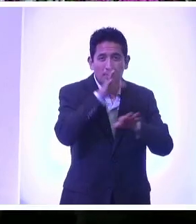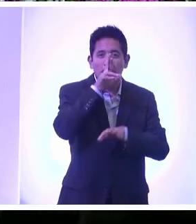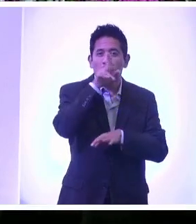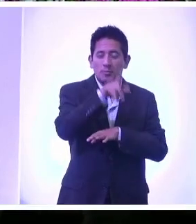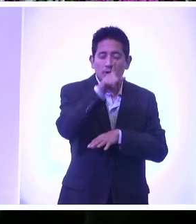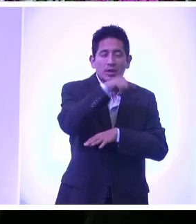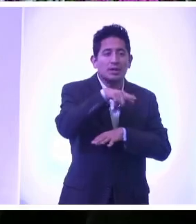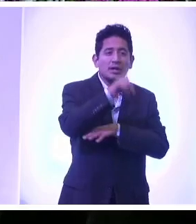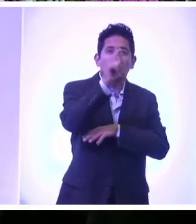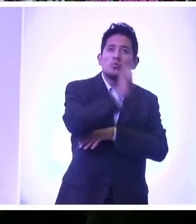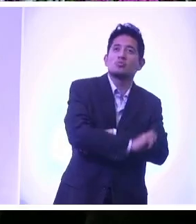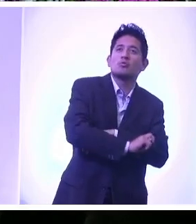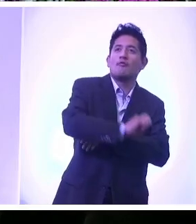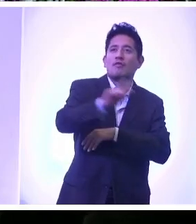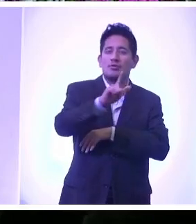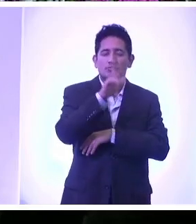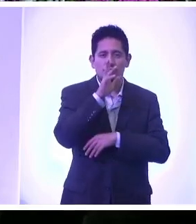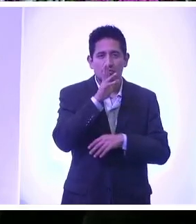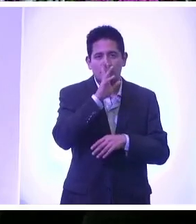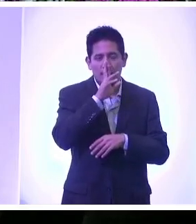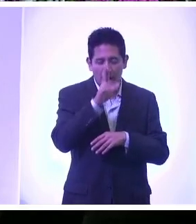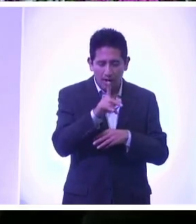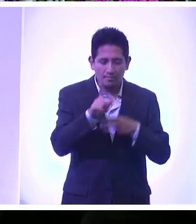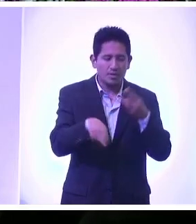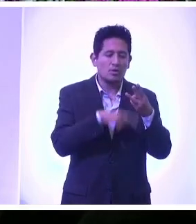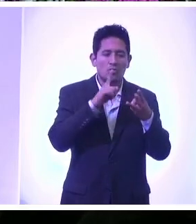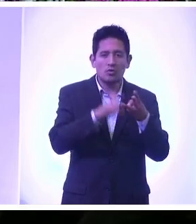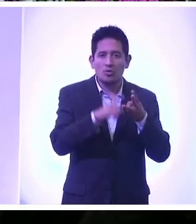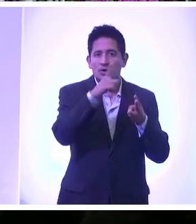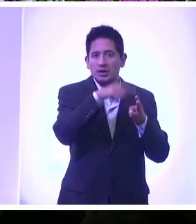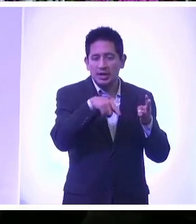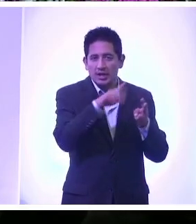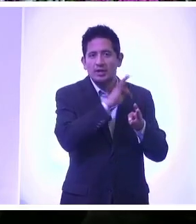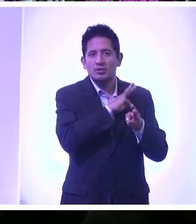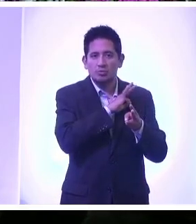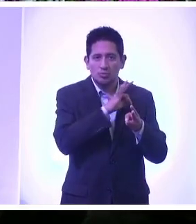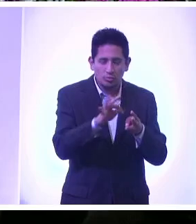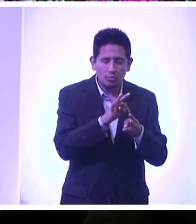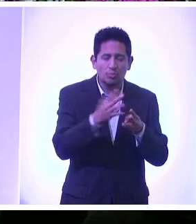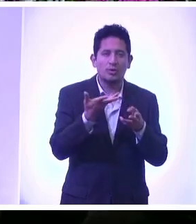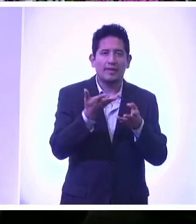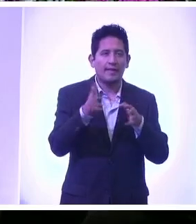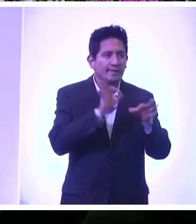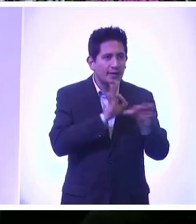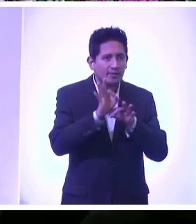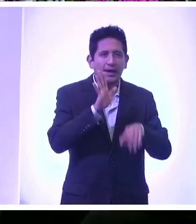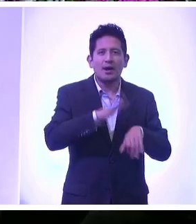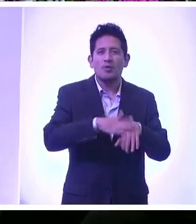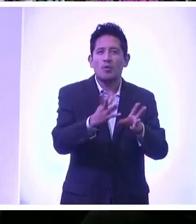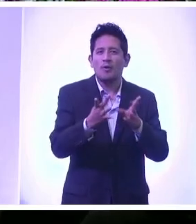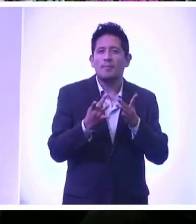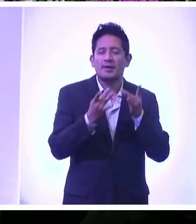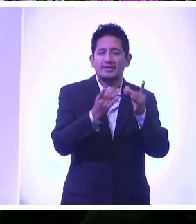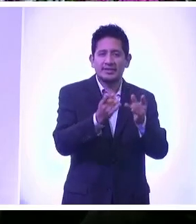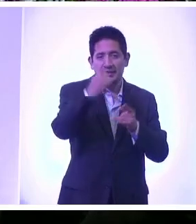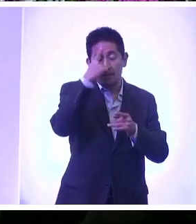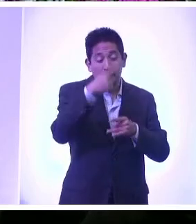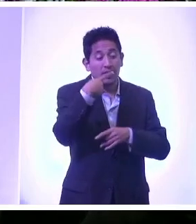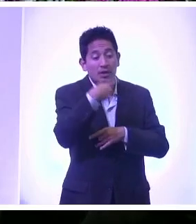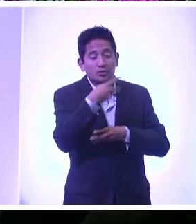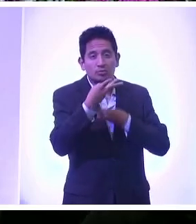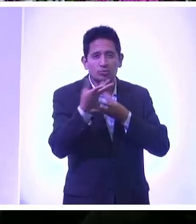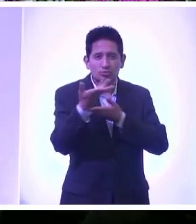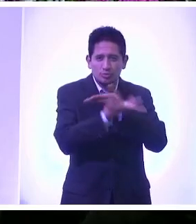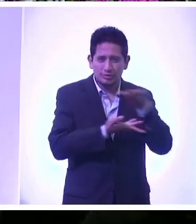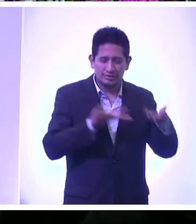a profesionalizarse a ser formaciones hacia el seno y e internamente que les permitan brindar un mejor servicio y ser